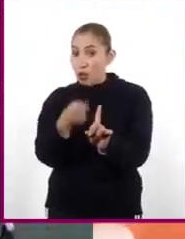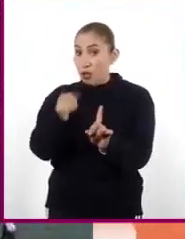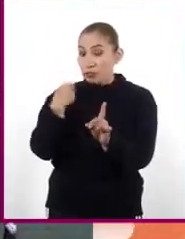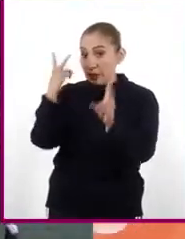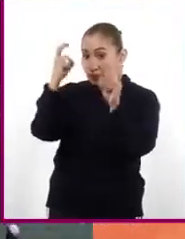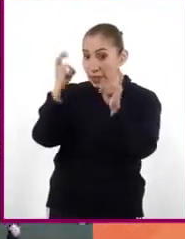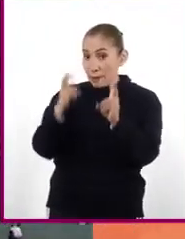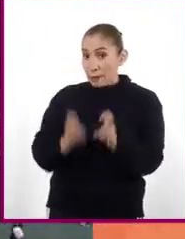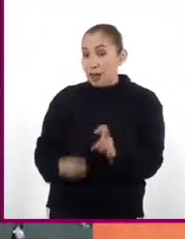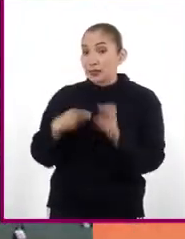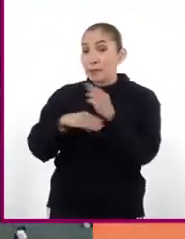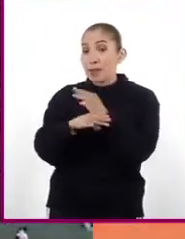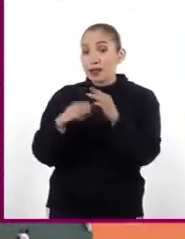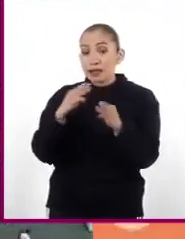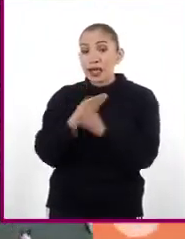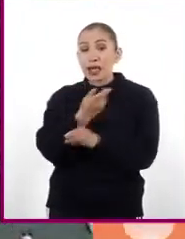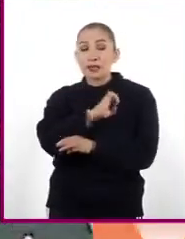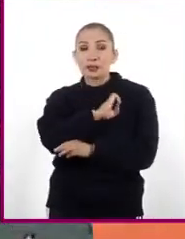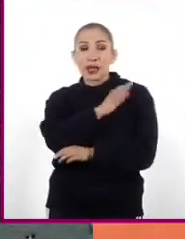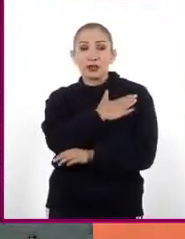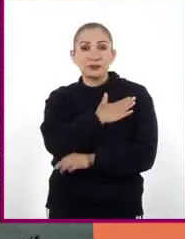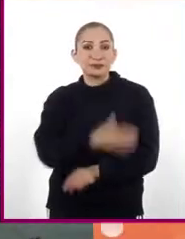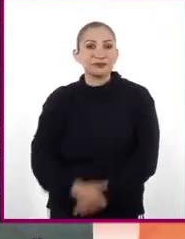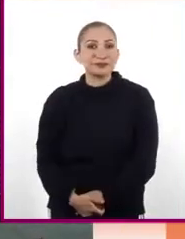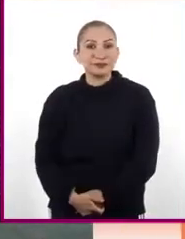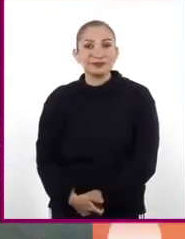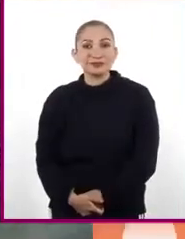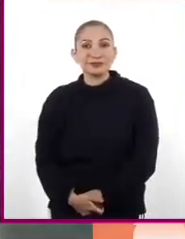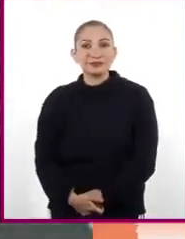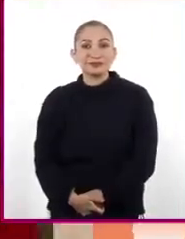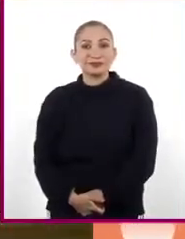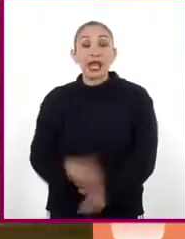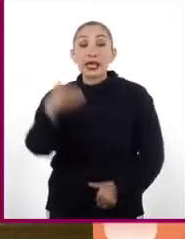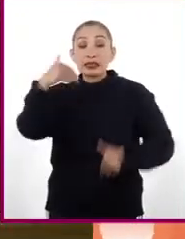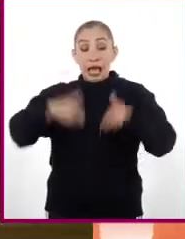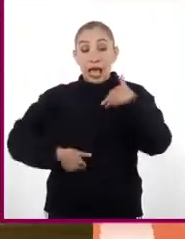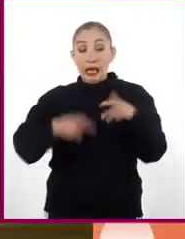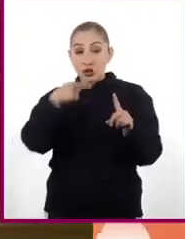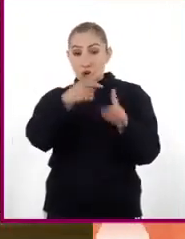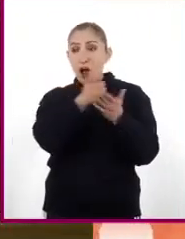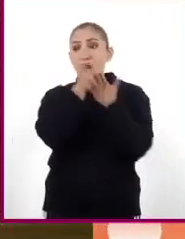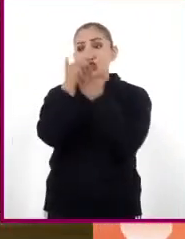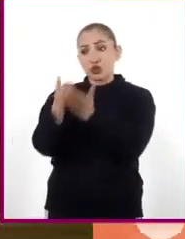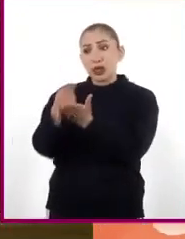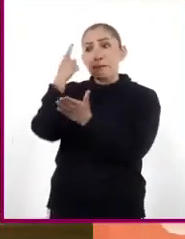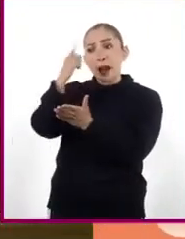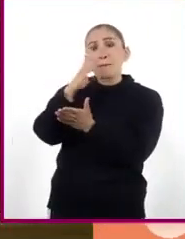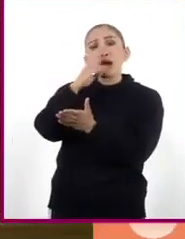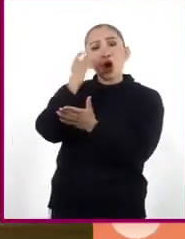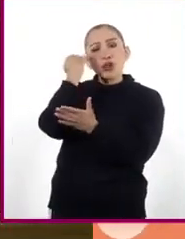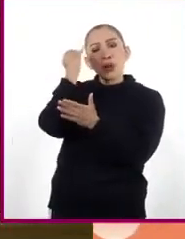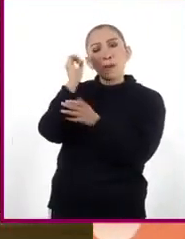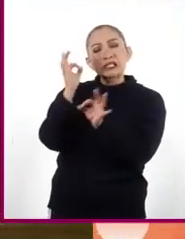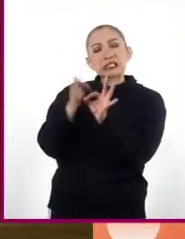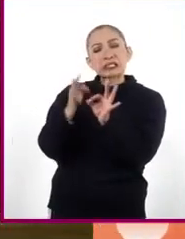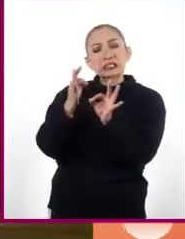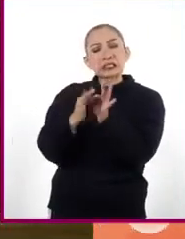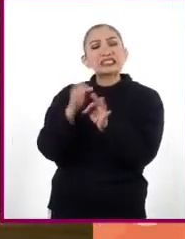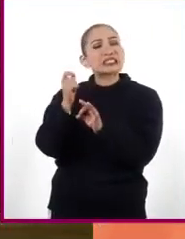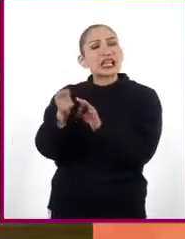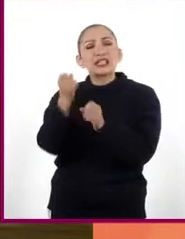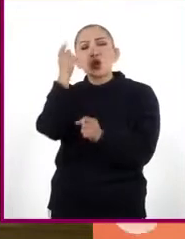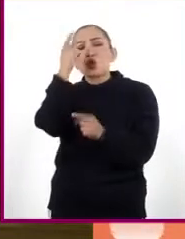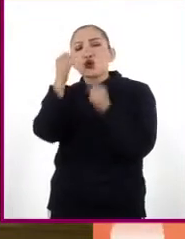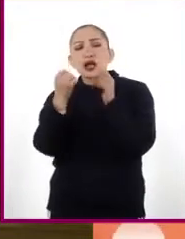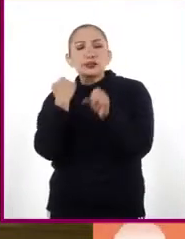de los contenidos de la asignatura de español. El teatro puede ayudarnos a tener una idea más precisa de